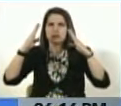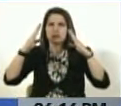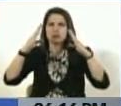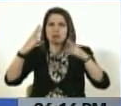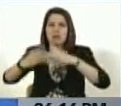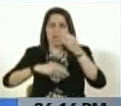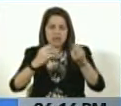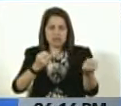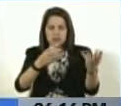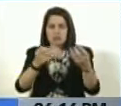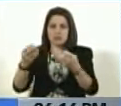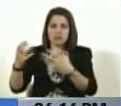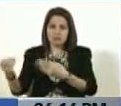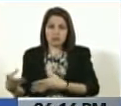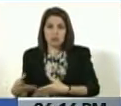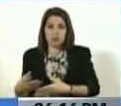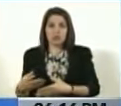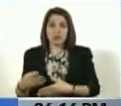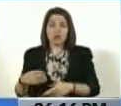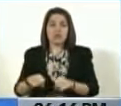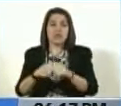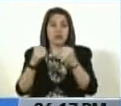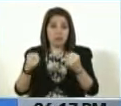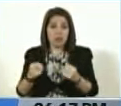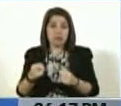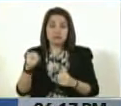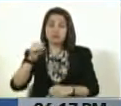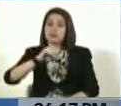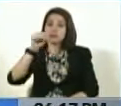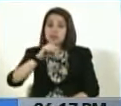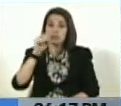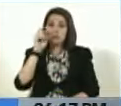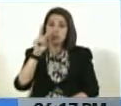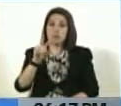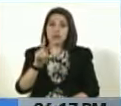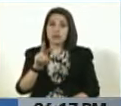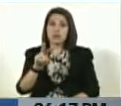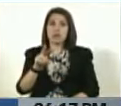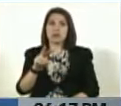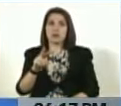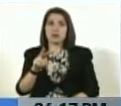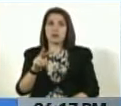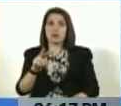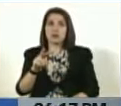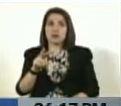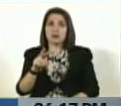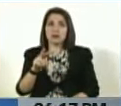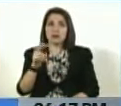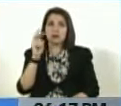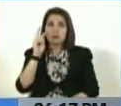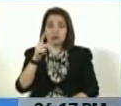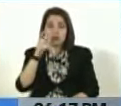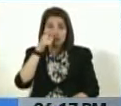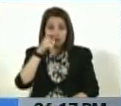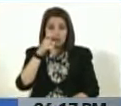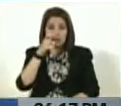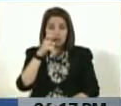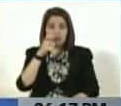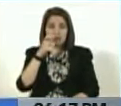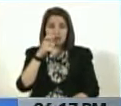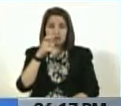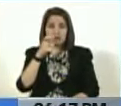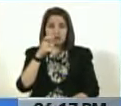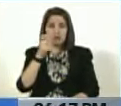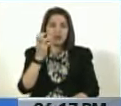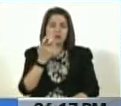la distribución del este. Sí, se han estado viendo, han observado que por lo menos en el caso